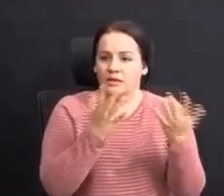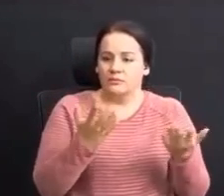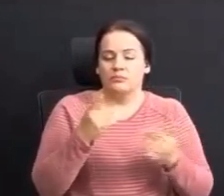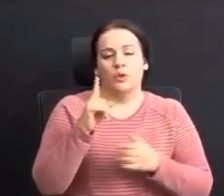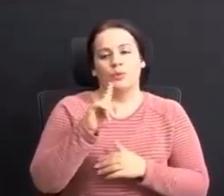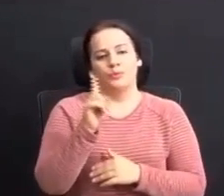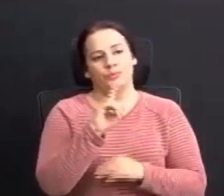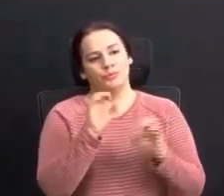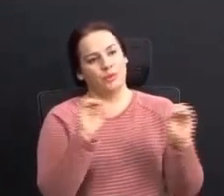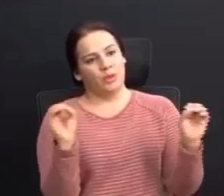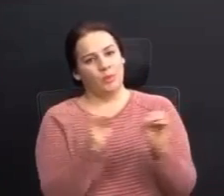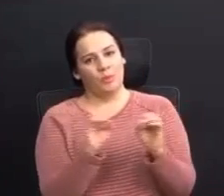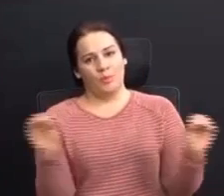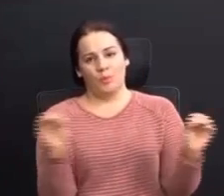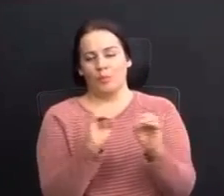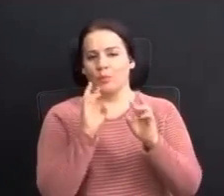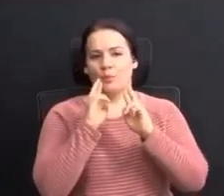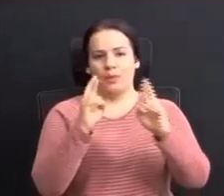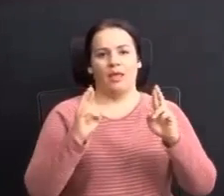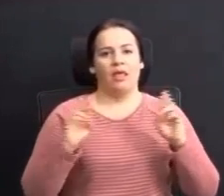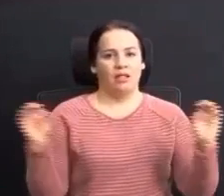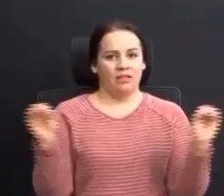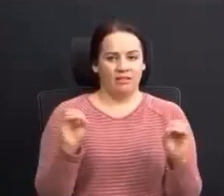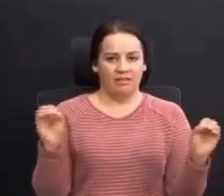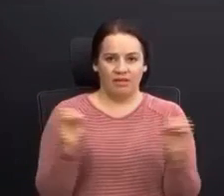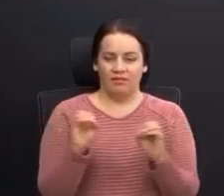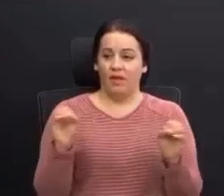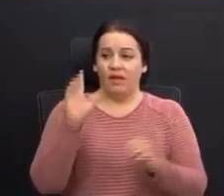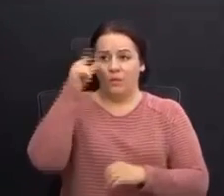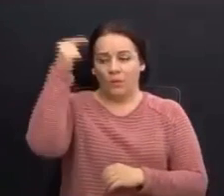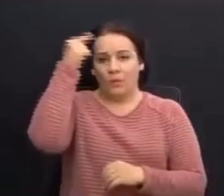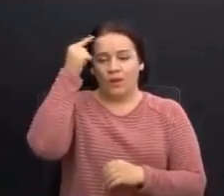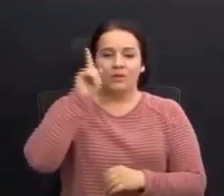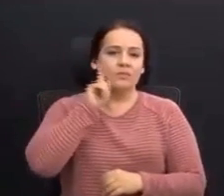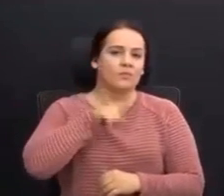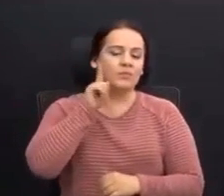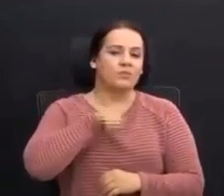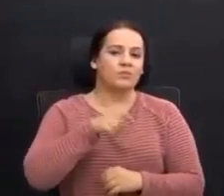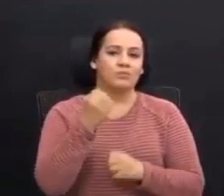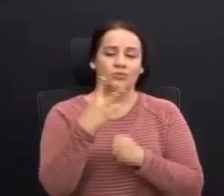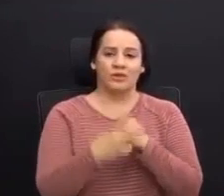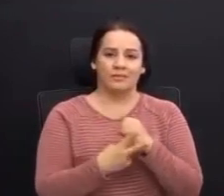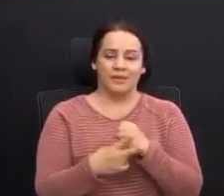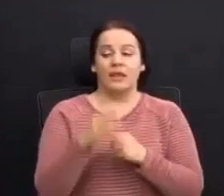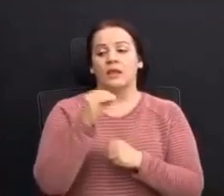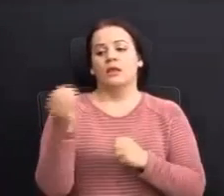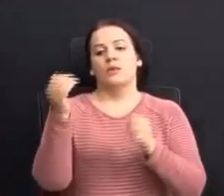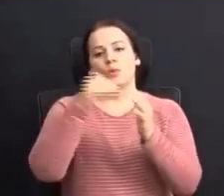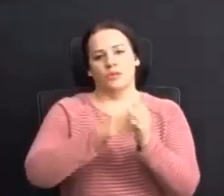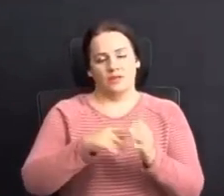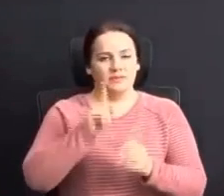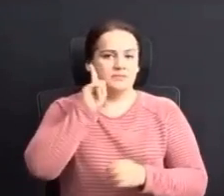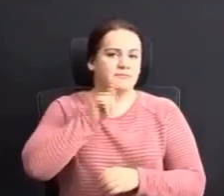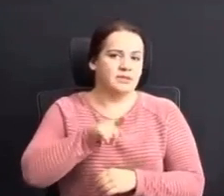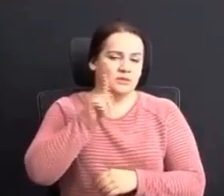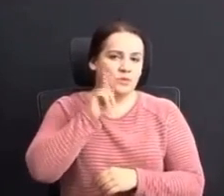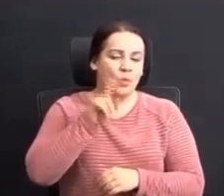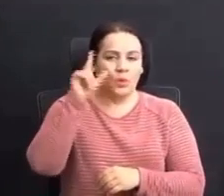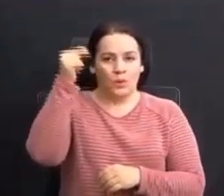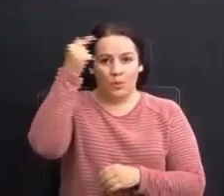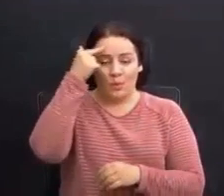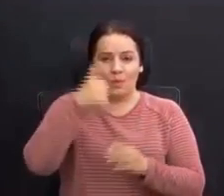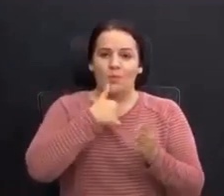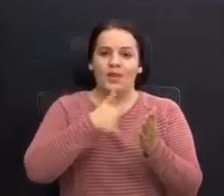para recordarle a quienes nos ven y nos escuchan, es que el Poder Ejecutivo nos ha mentido una vez y otra también. El Poder Ejecutivo, en una